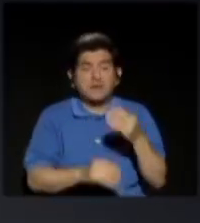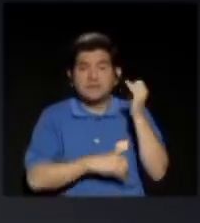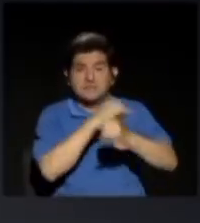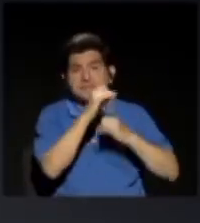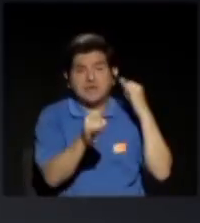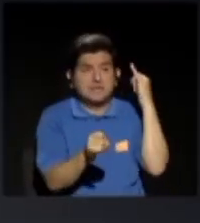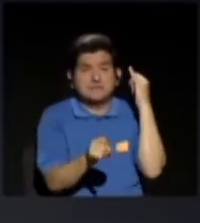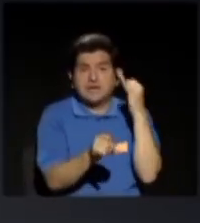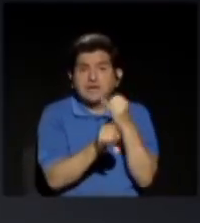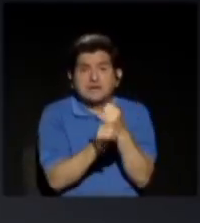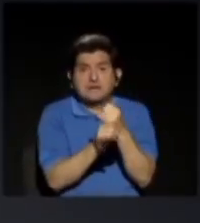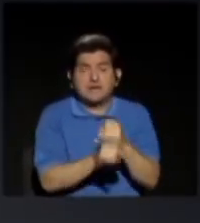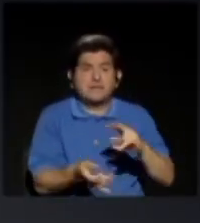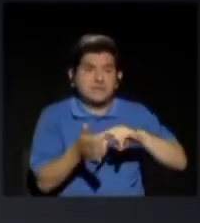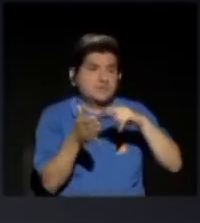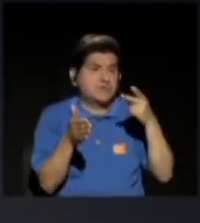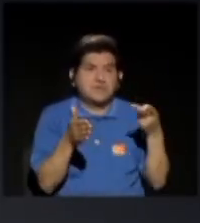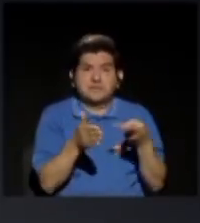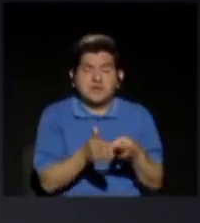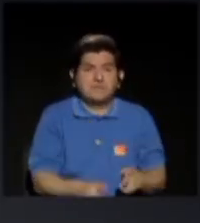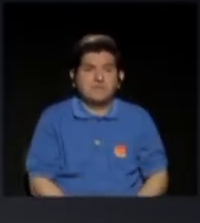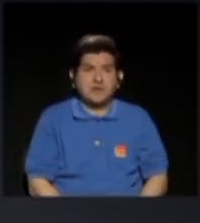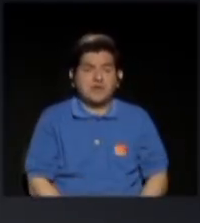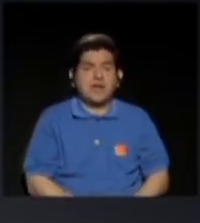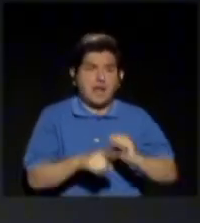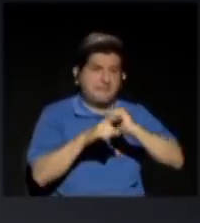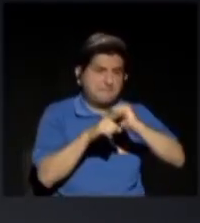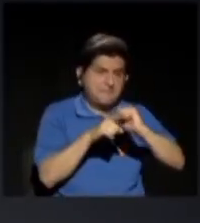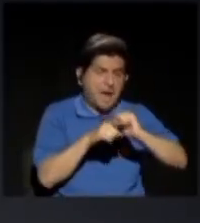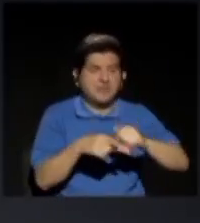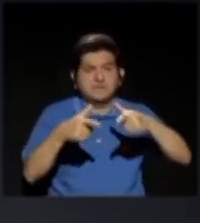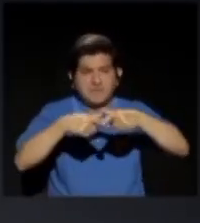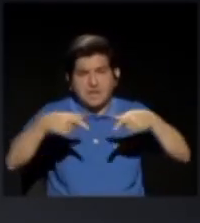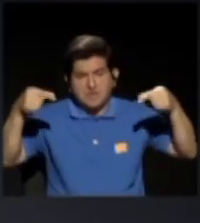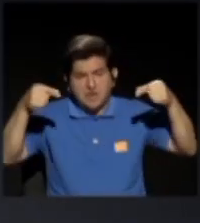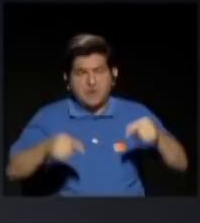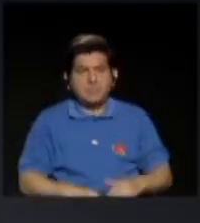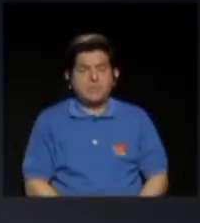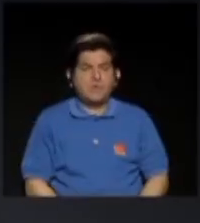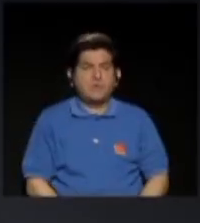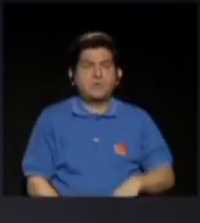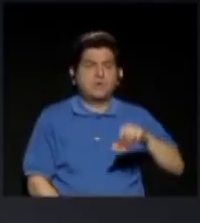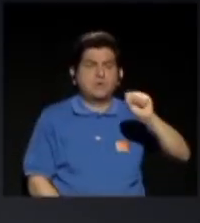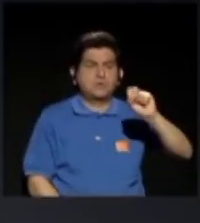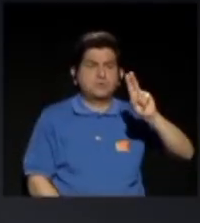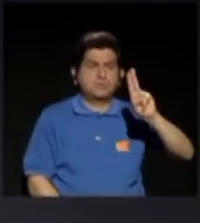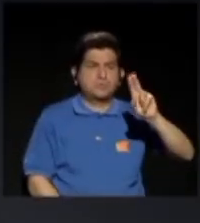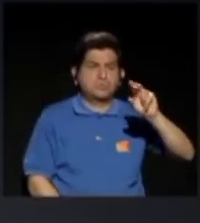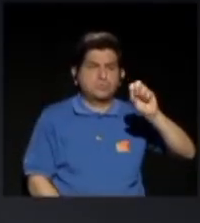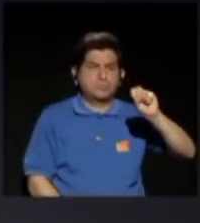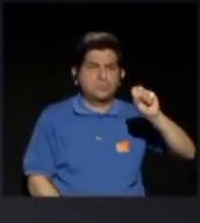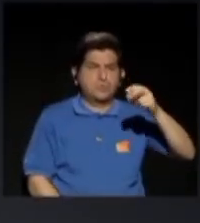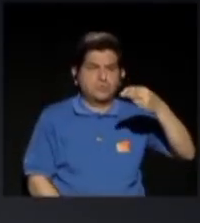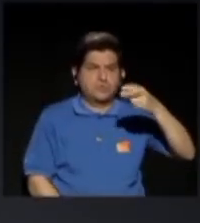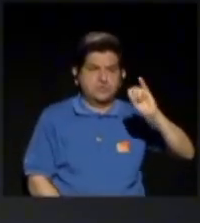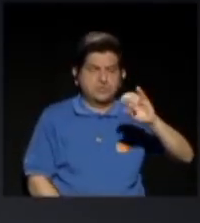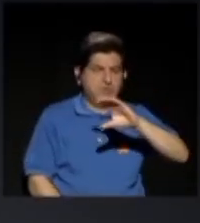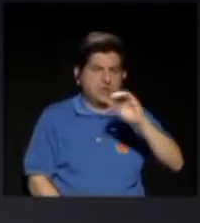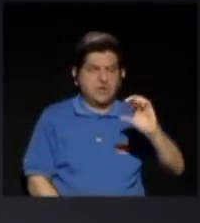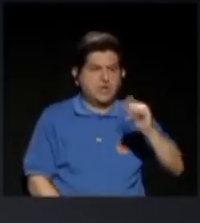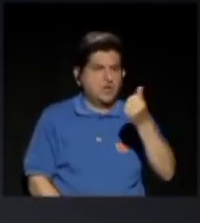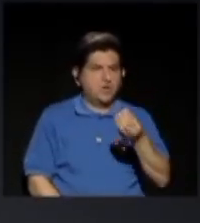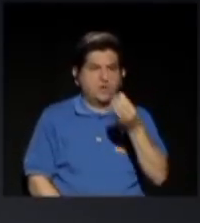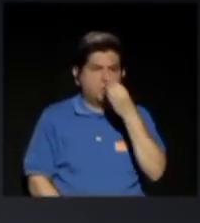internacional sería las prácticas de Japón y entonces en Japón el sushi y ciertos alimentos